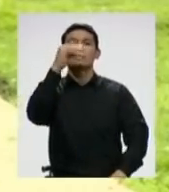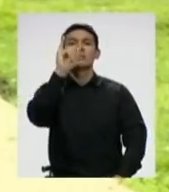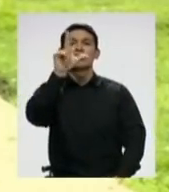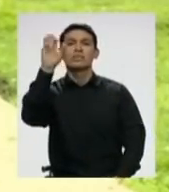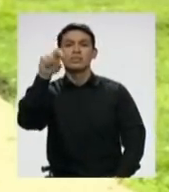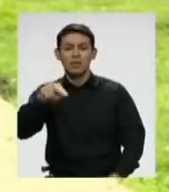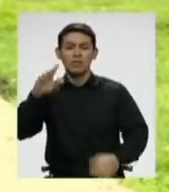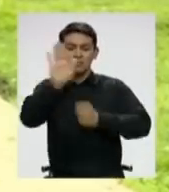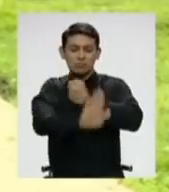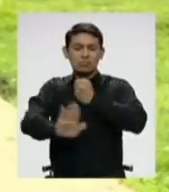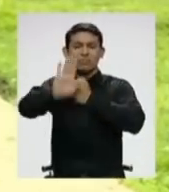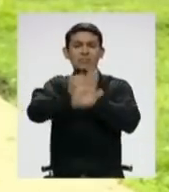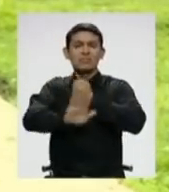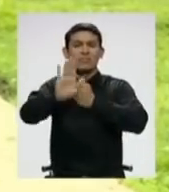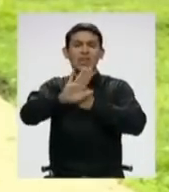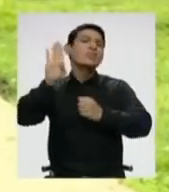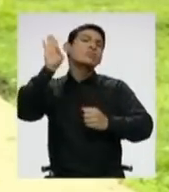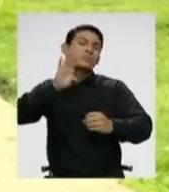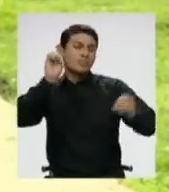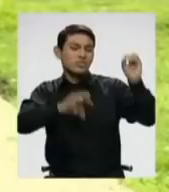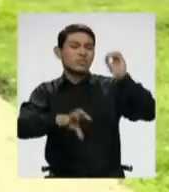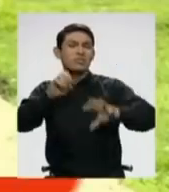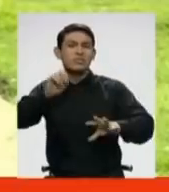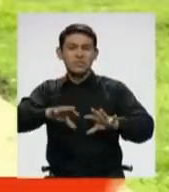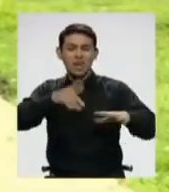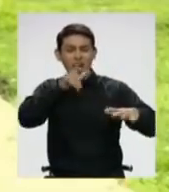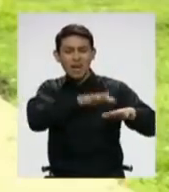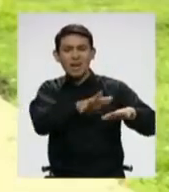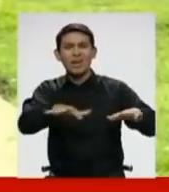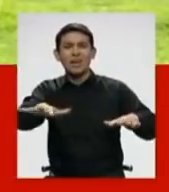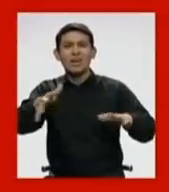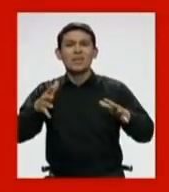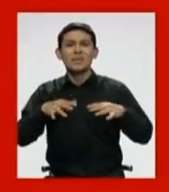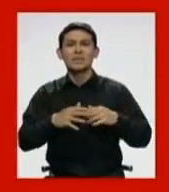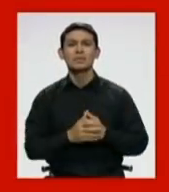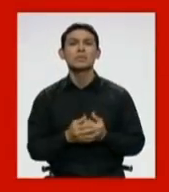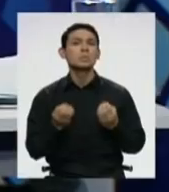contaminación producto del arrojo de basura, aguas hervidas y residuos de construcción?